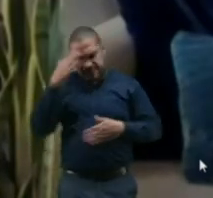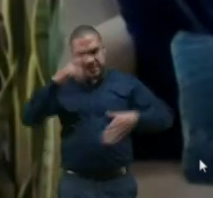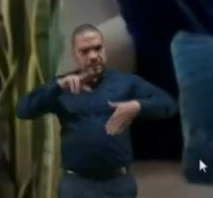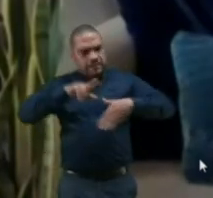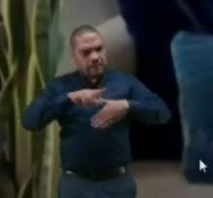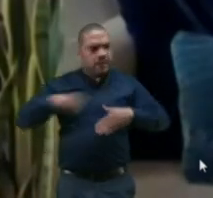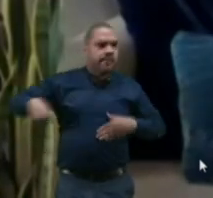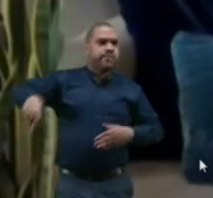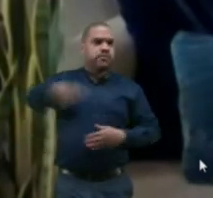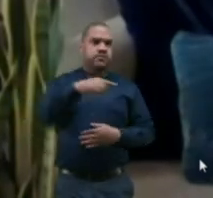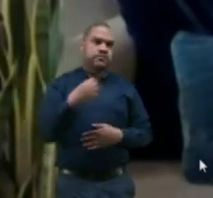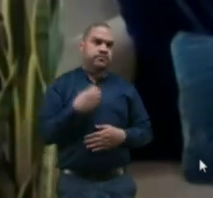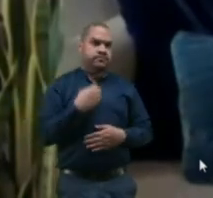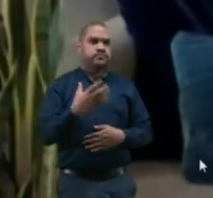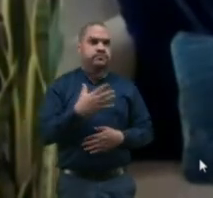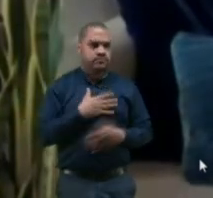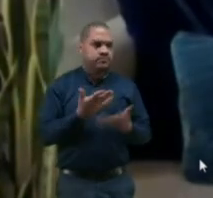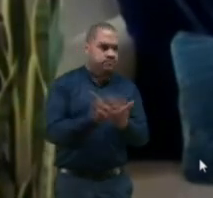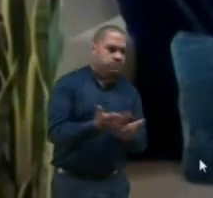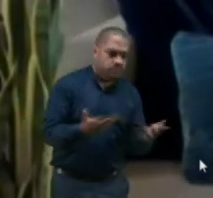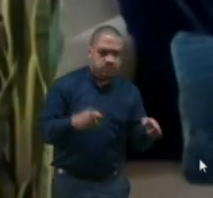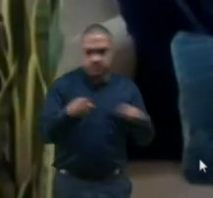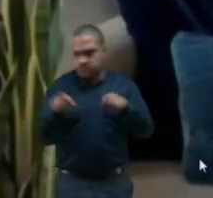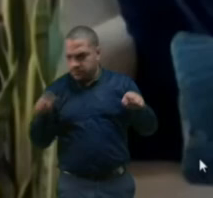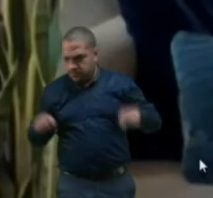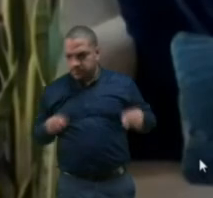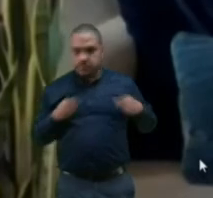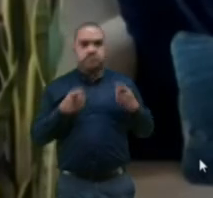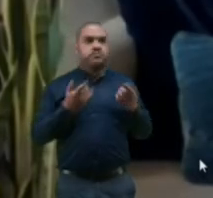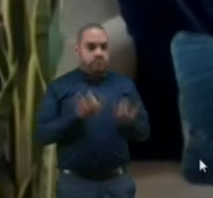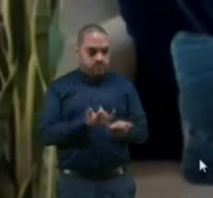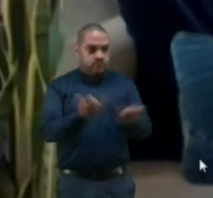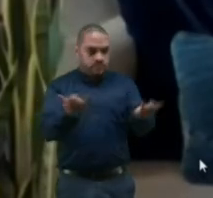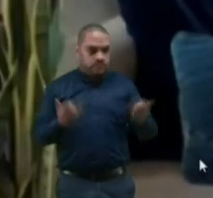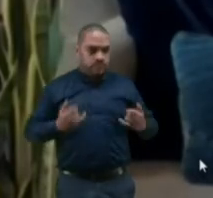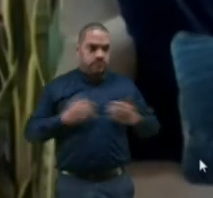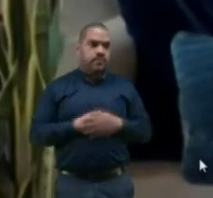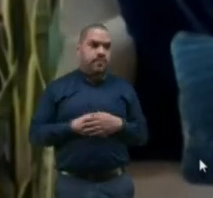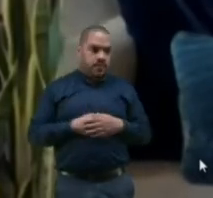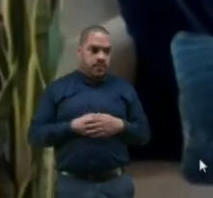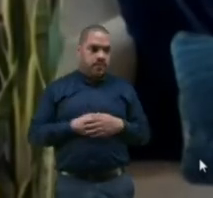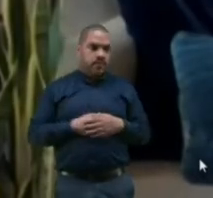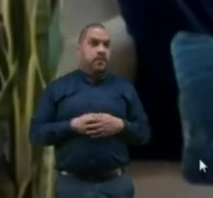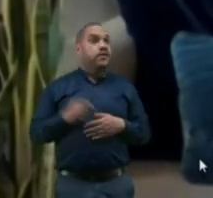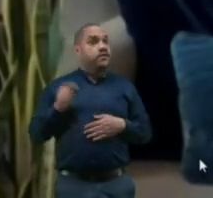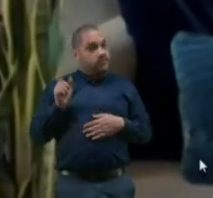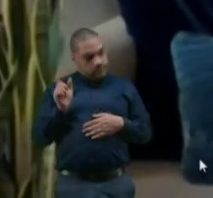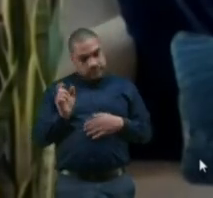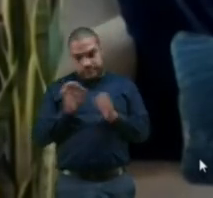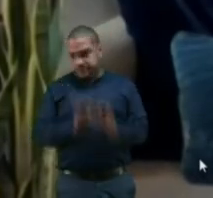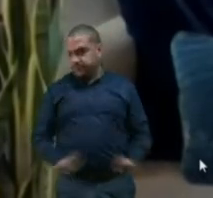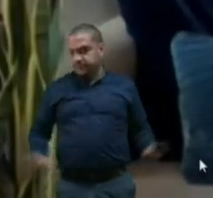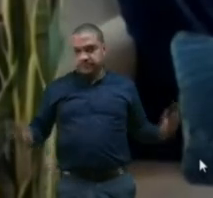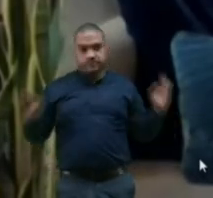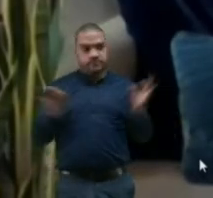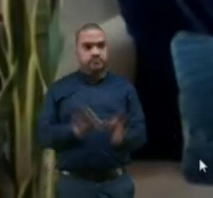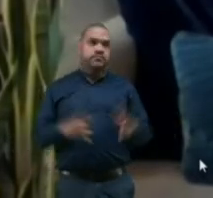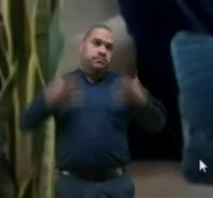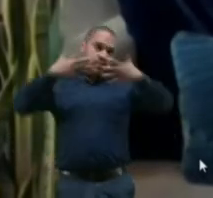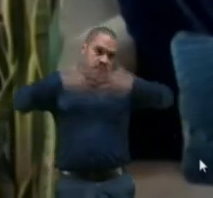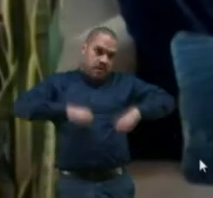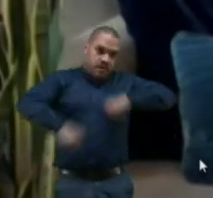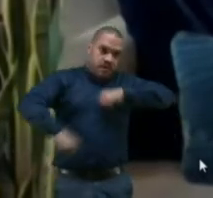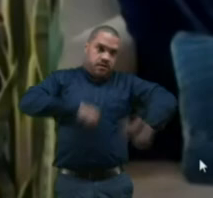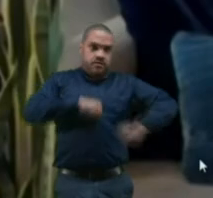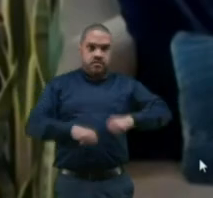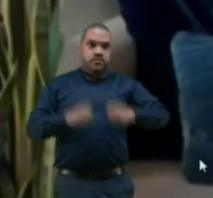para resolver hay varias cosas que un emprendedor bueno tiene que tener para que su empresa sea exitosa y me